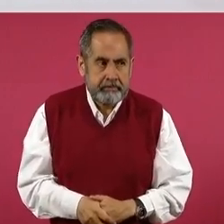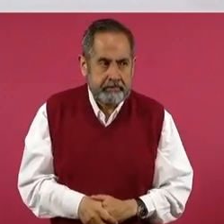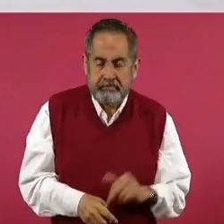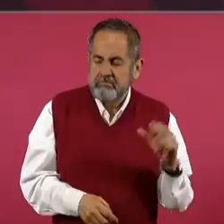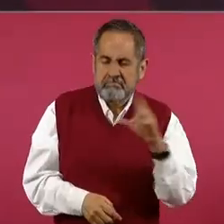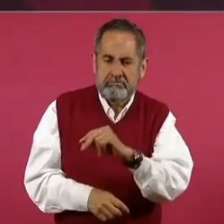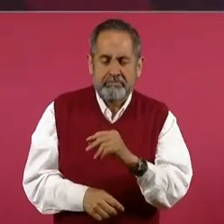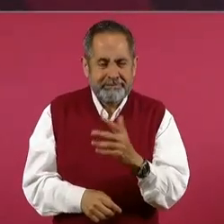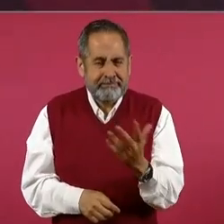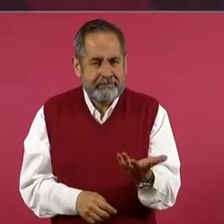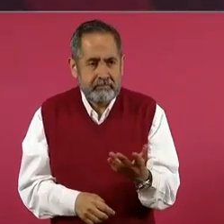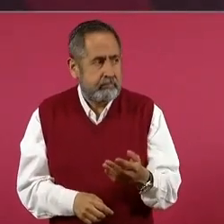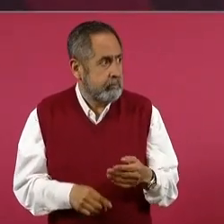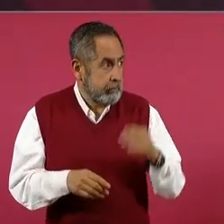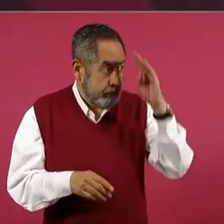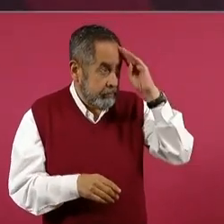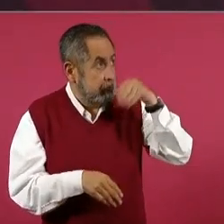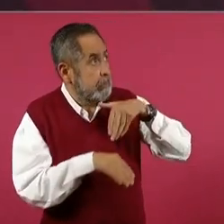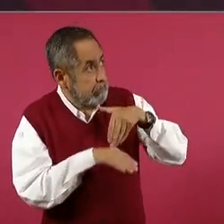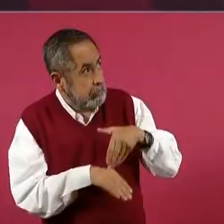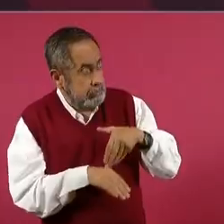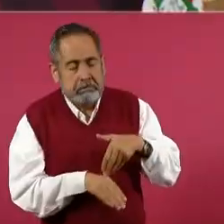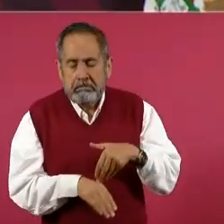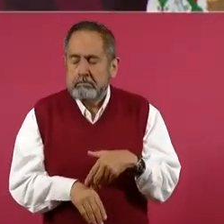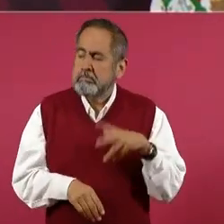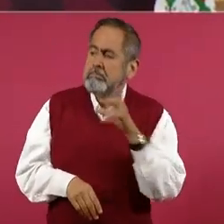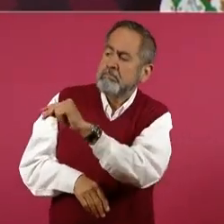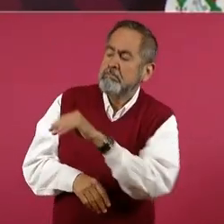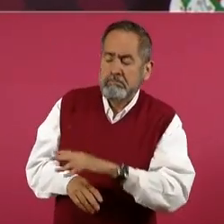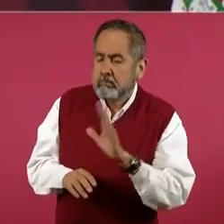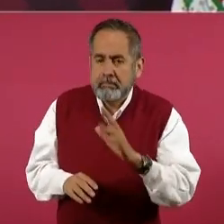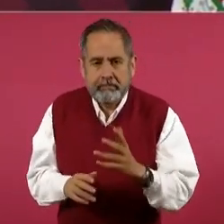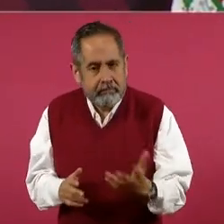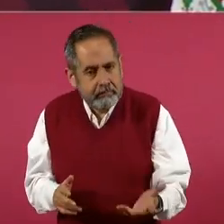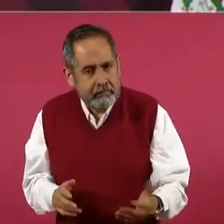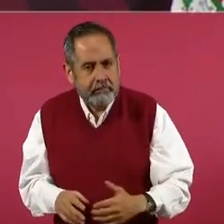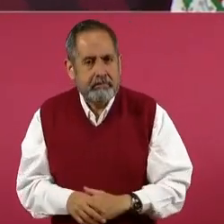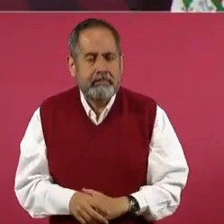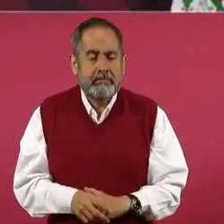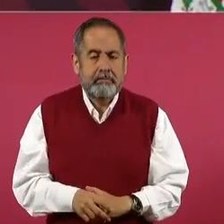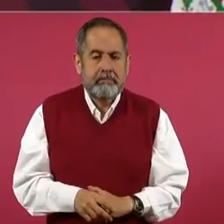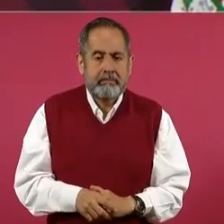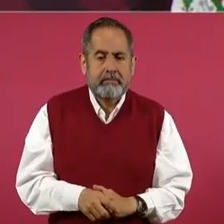Nada más por consigna. Y luego